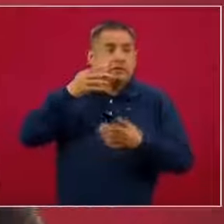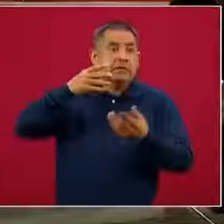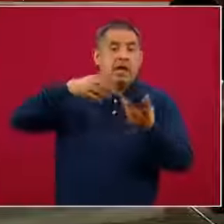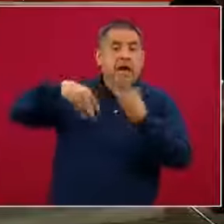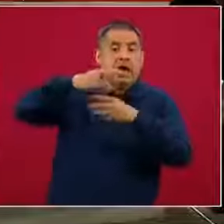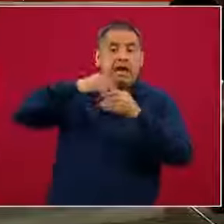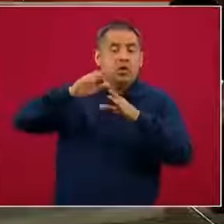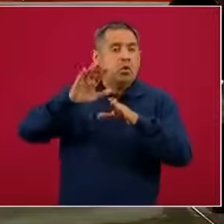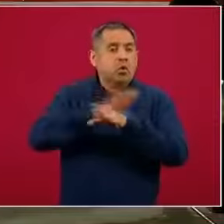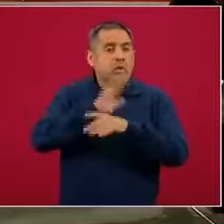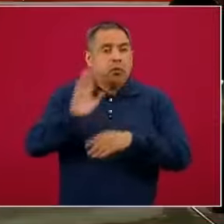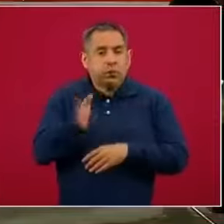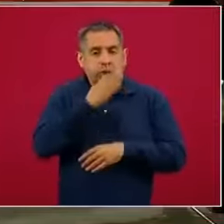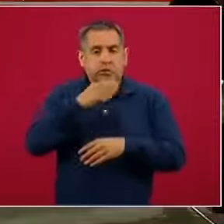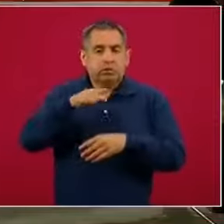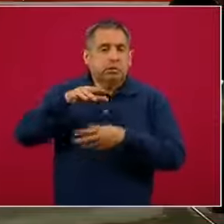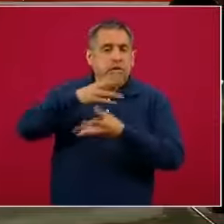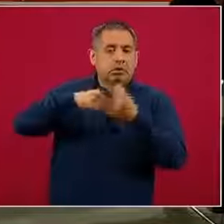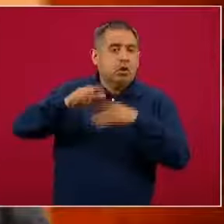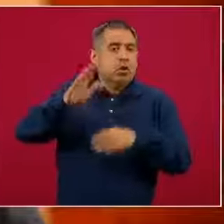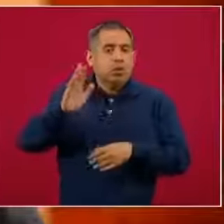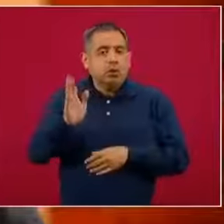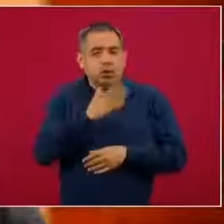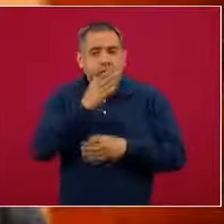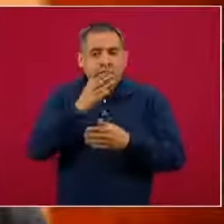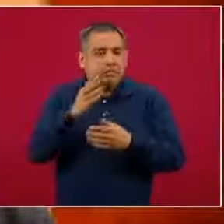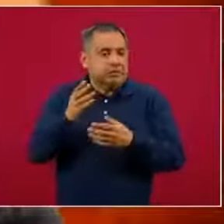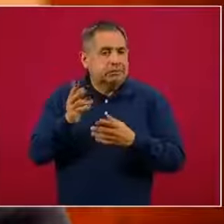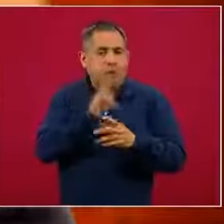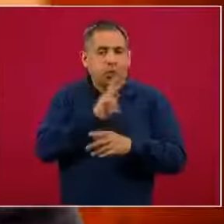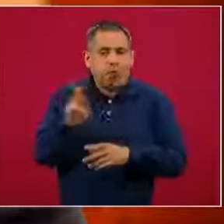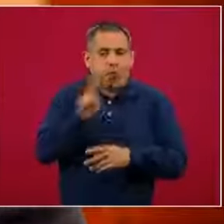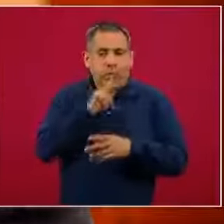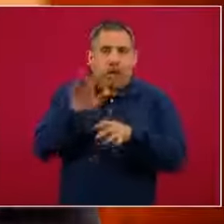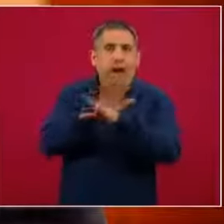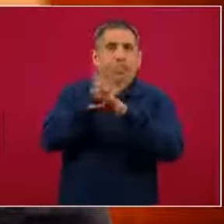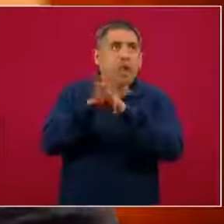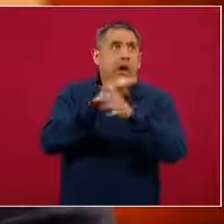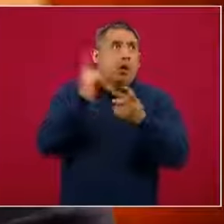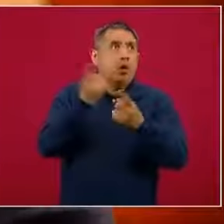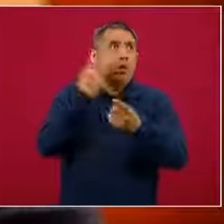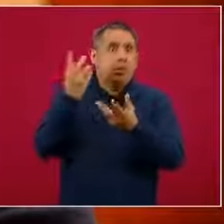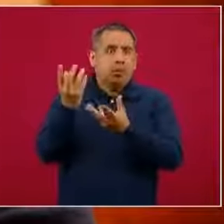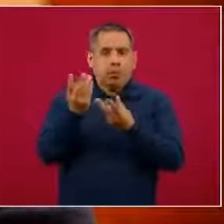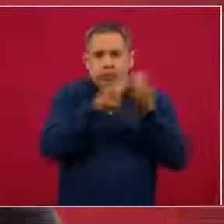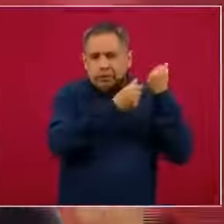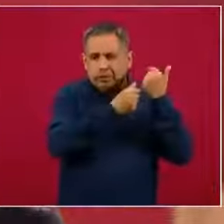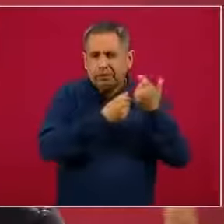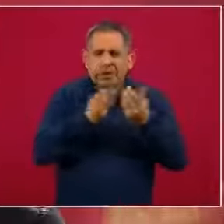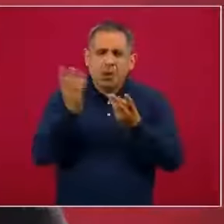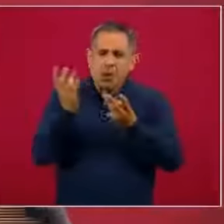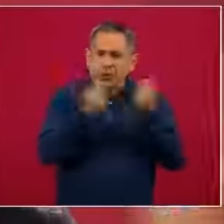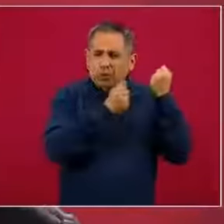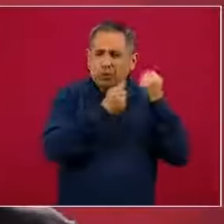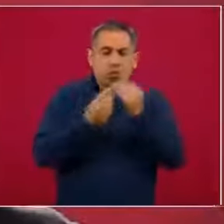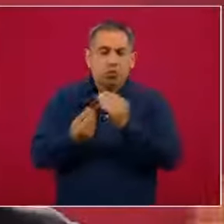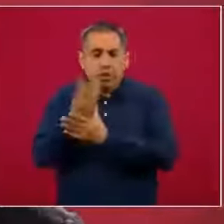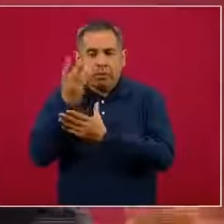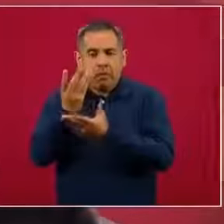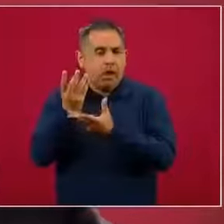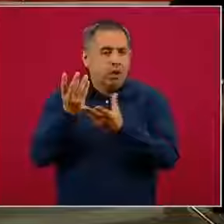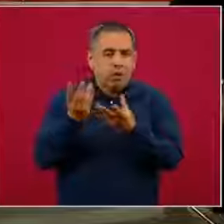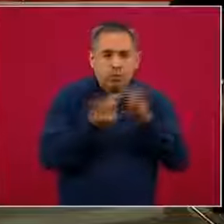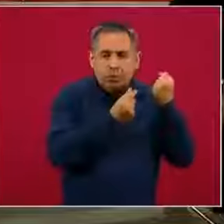por completo el volumen de aire presente en la cabina y al reemplazarse sale de la aeronave, se filtra, no